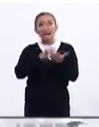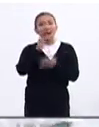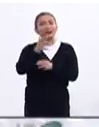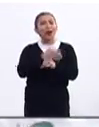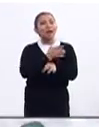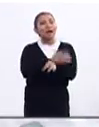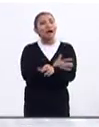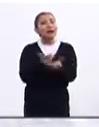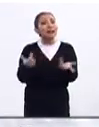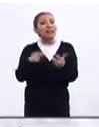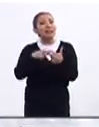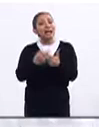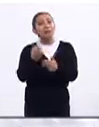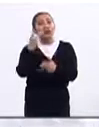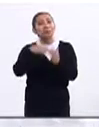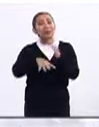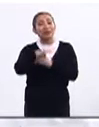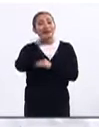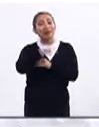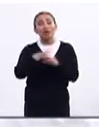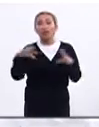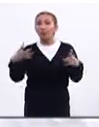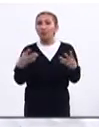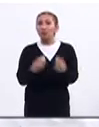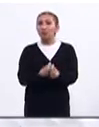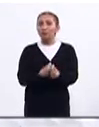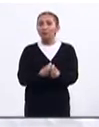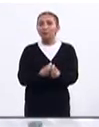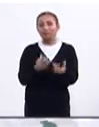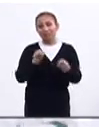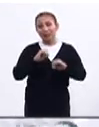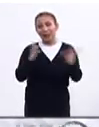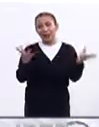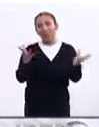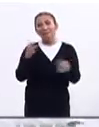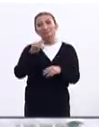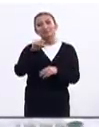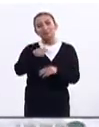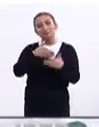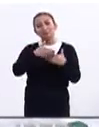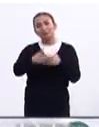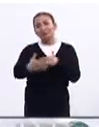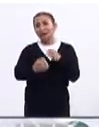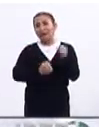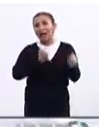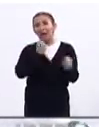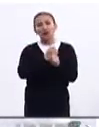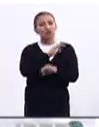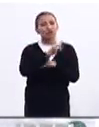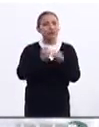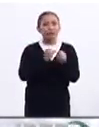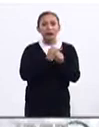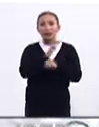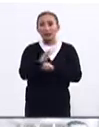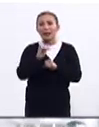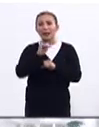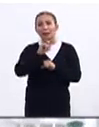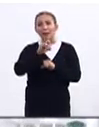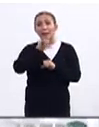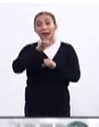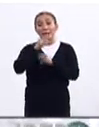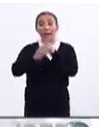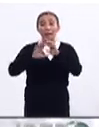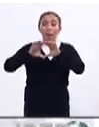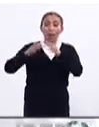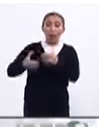por acompañarnos e iniciar este 2019 todos juntos. Por supuesto, estaremos a lo largo de este año con toda la información de Iberoamérica y el